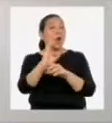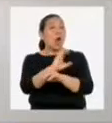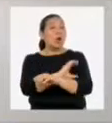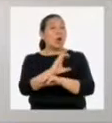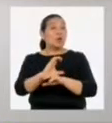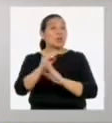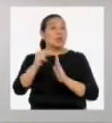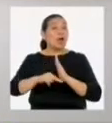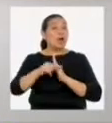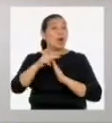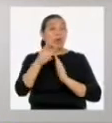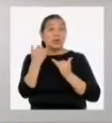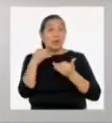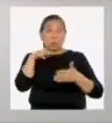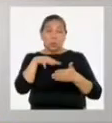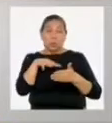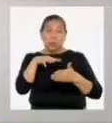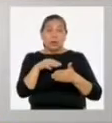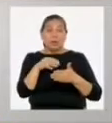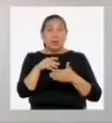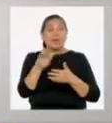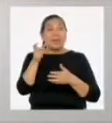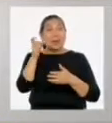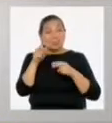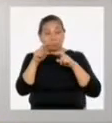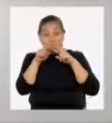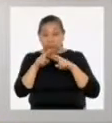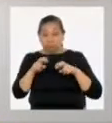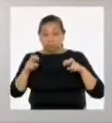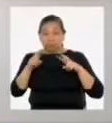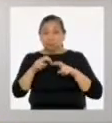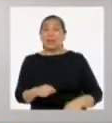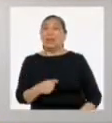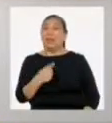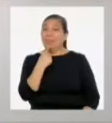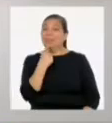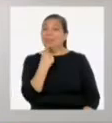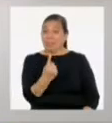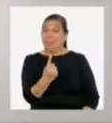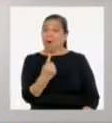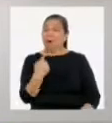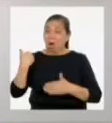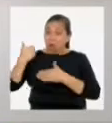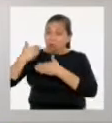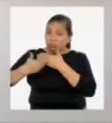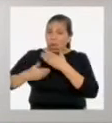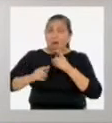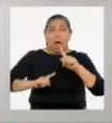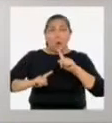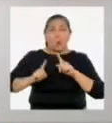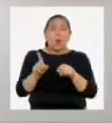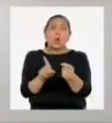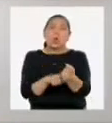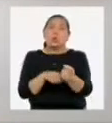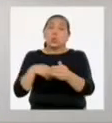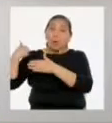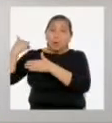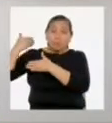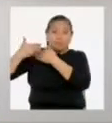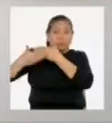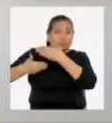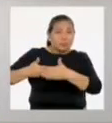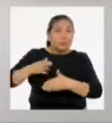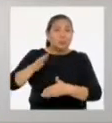costa norte, según los estudios antropológicos y arqueológicos, continúan con algunas tradiciones